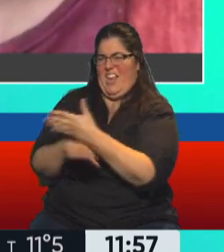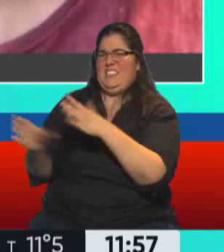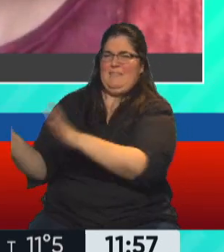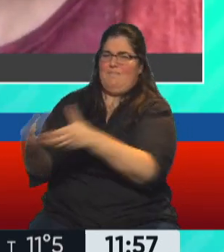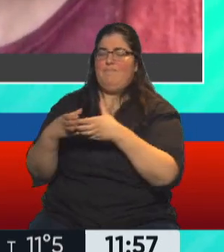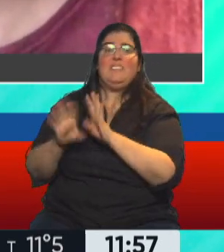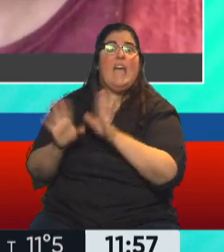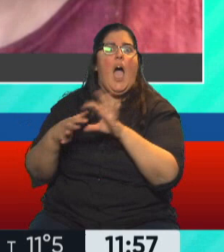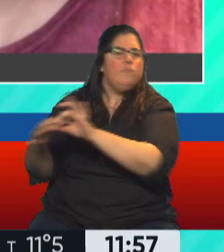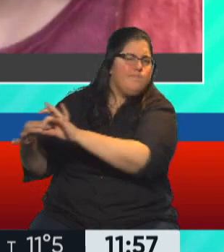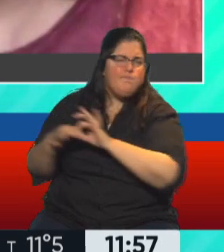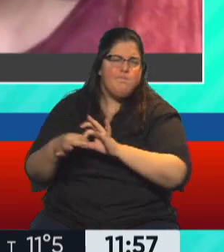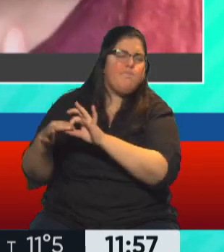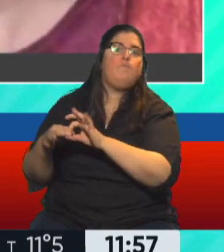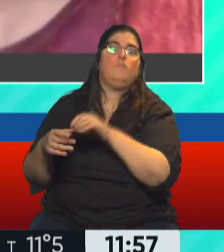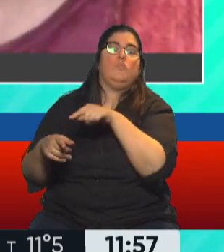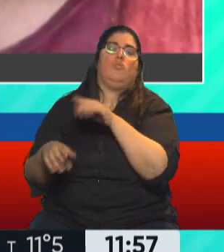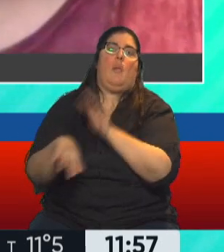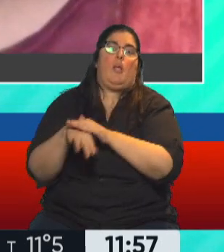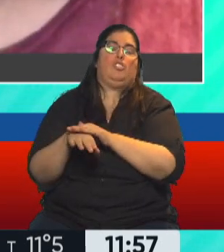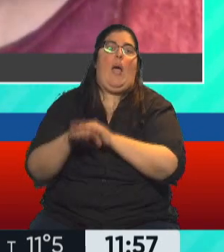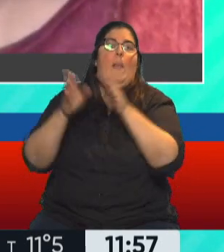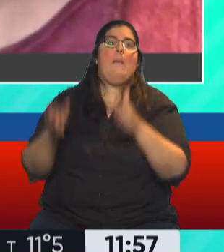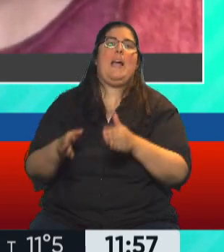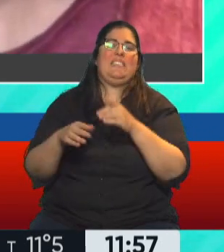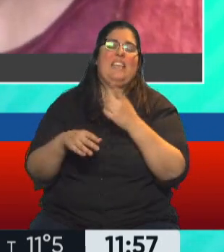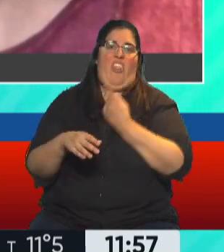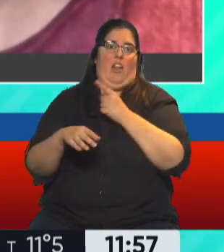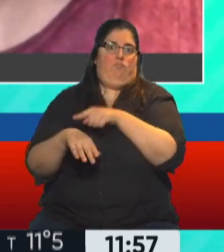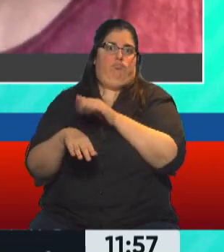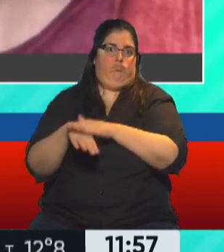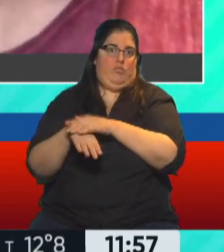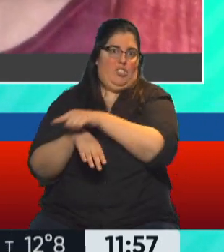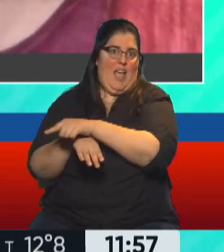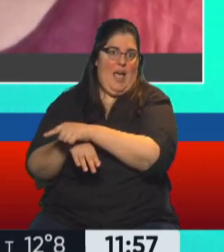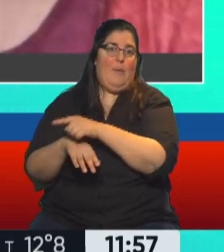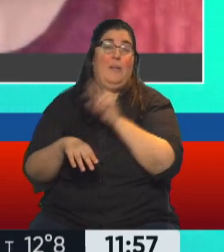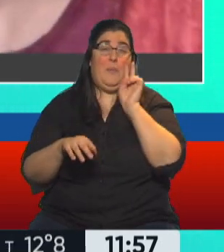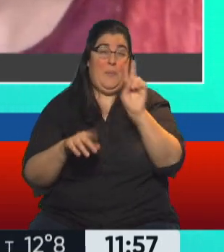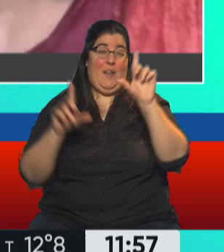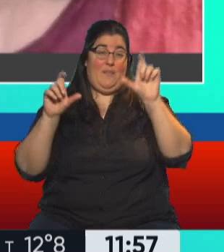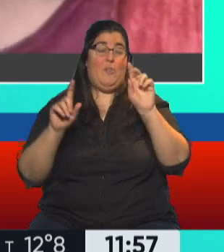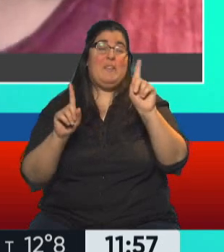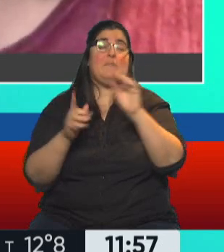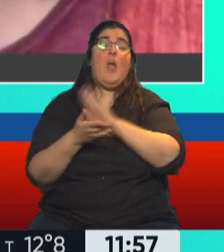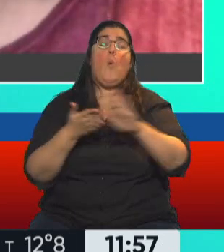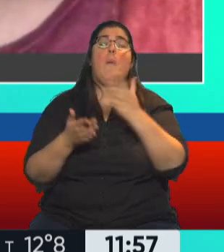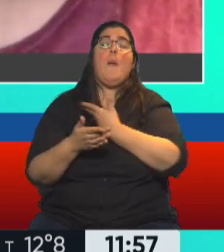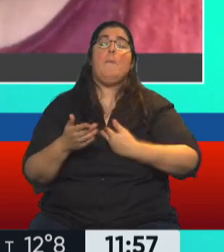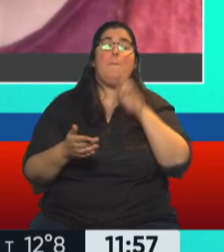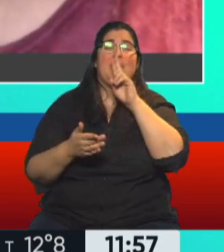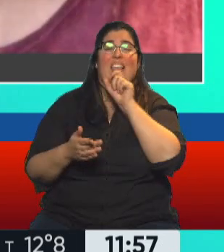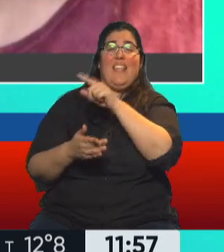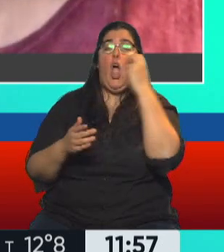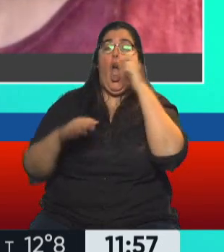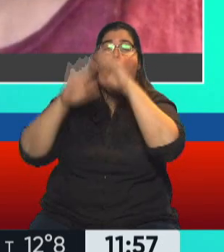alianza, digamos, y tienen la mesa directiva. Ahí está en la imagen, está la que es la actual presidenta del Congreso, por ejemplo,